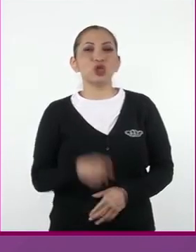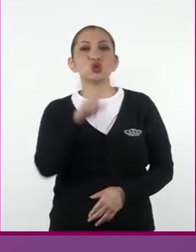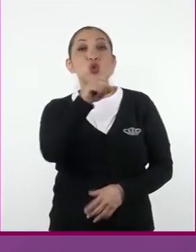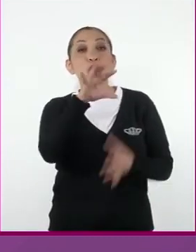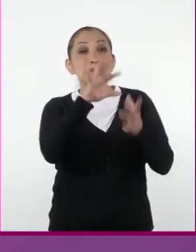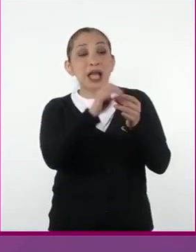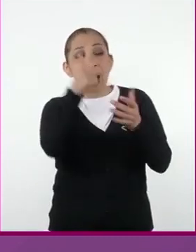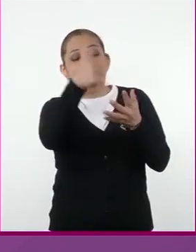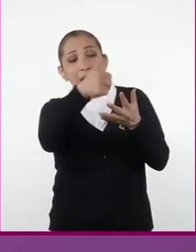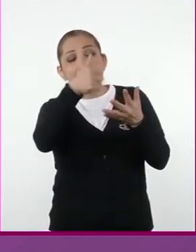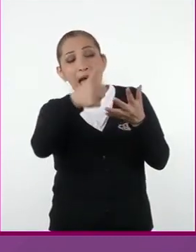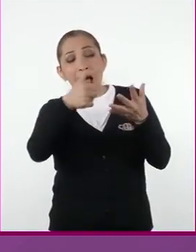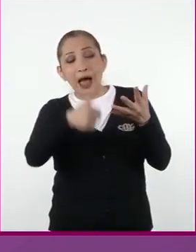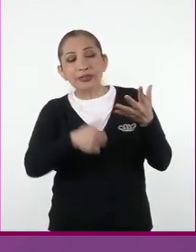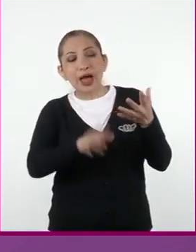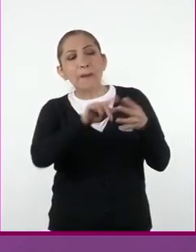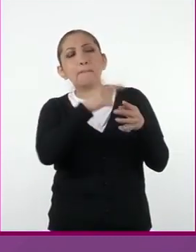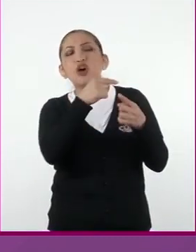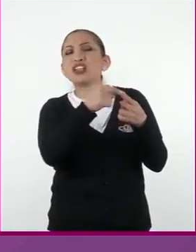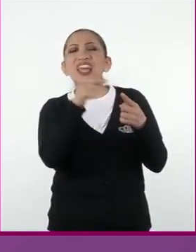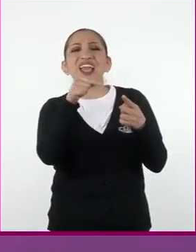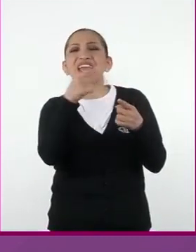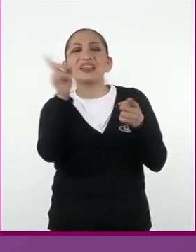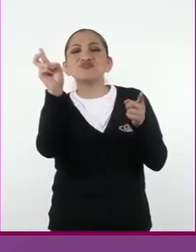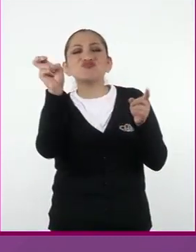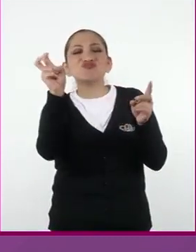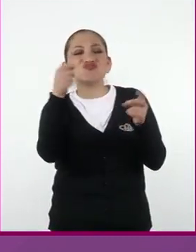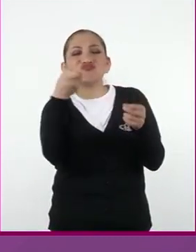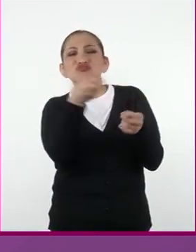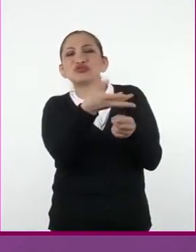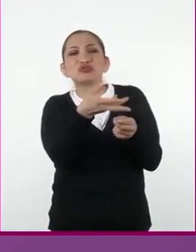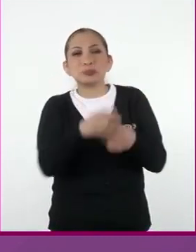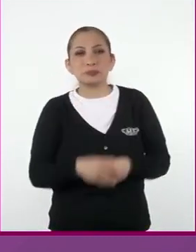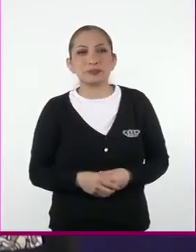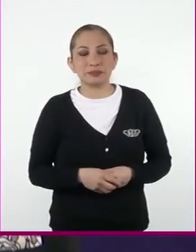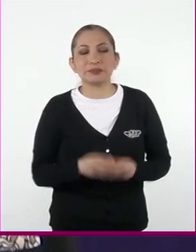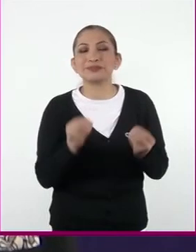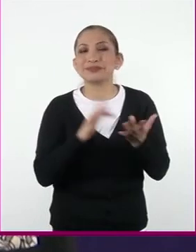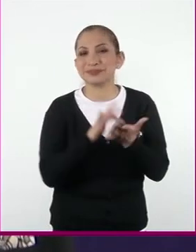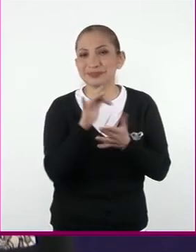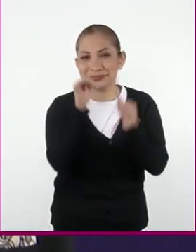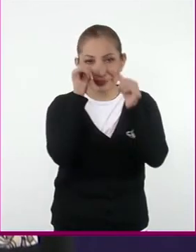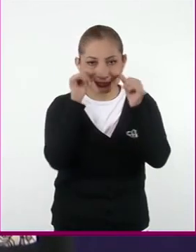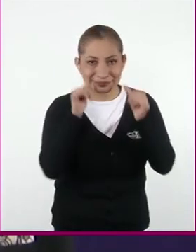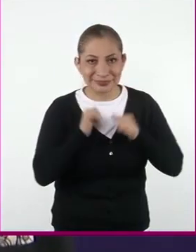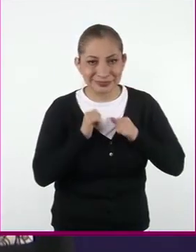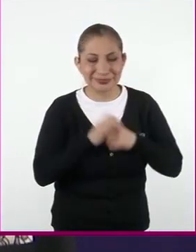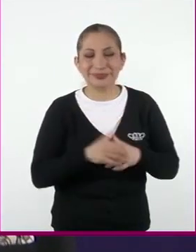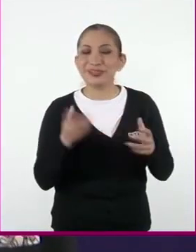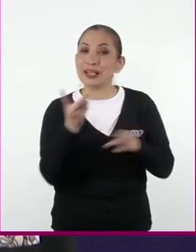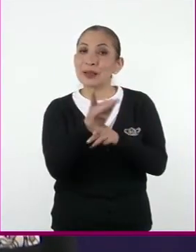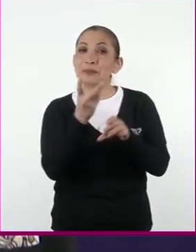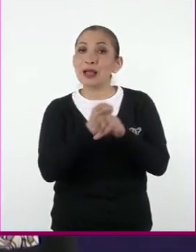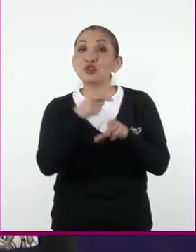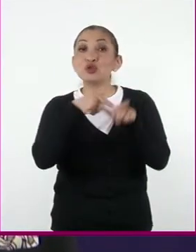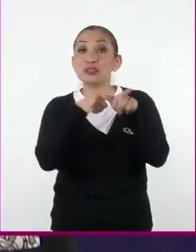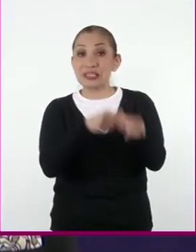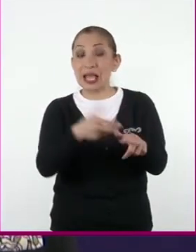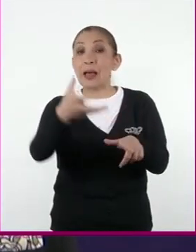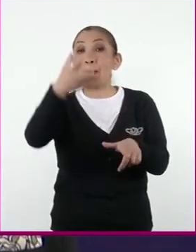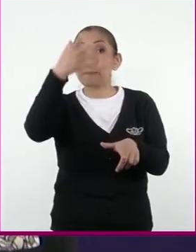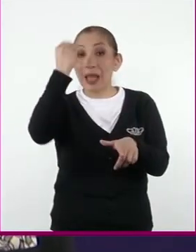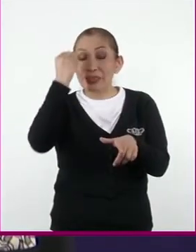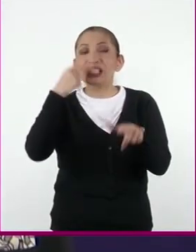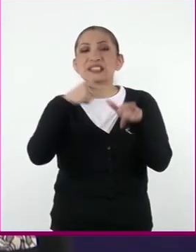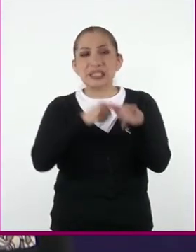explicando y dando argumentos de por qué ocupa ese papel en su vida. Muchas gracias por su atención. Los invito a que continúen